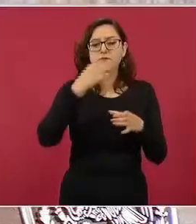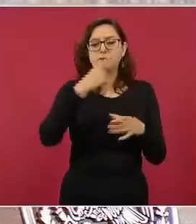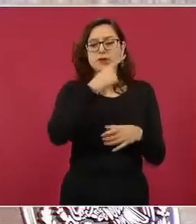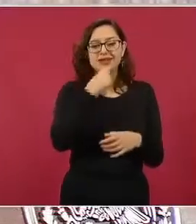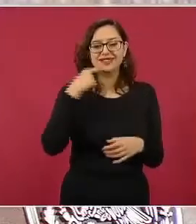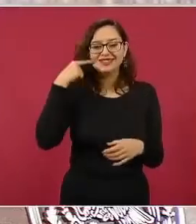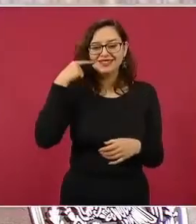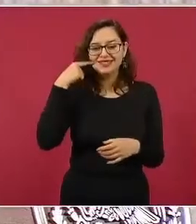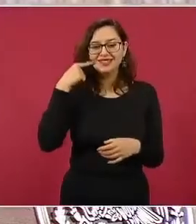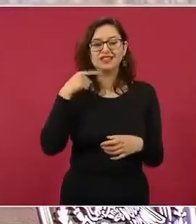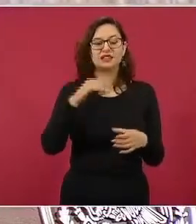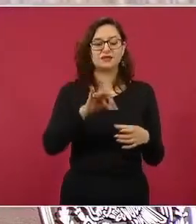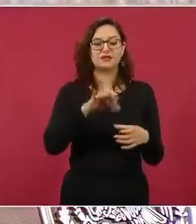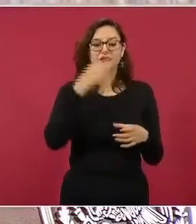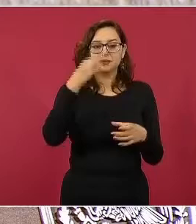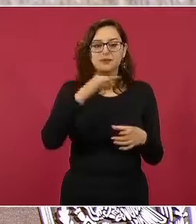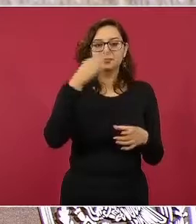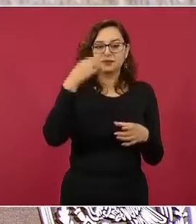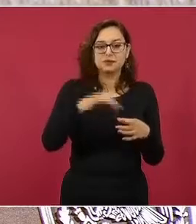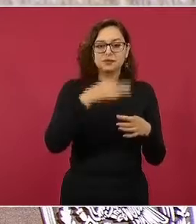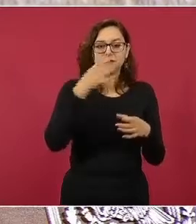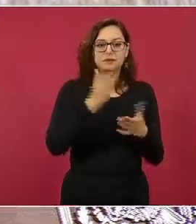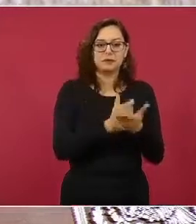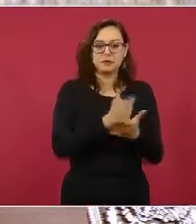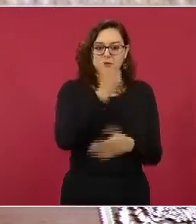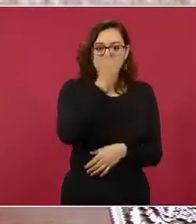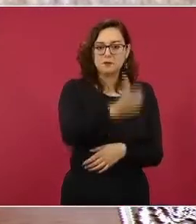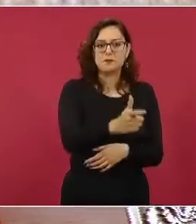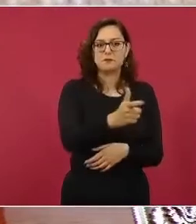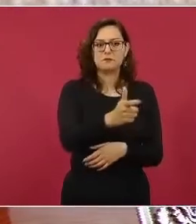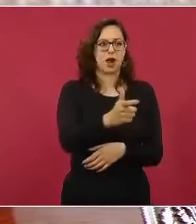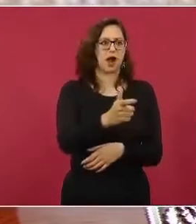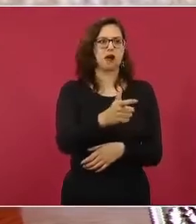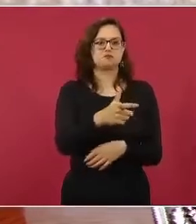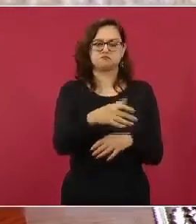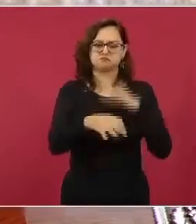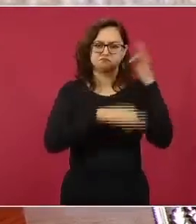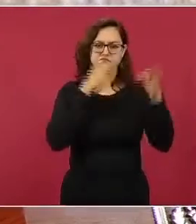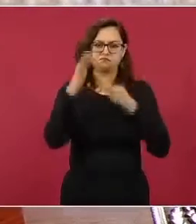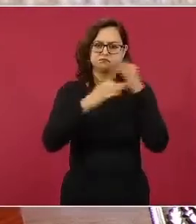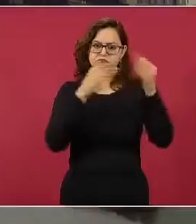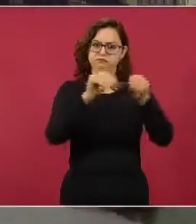En 1996, ni pagando